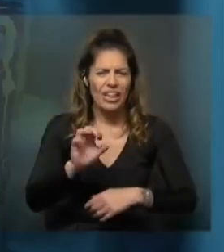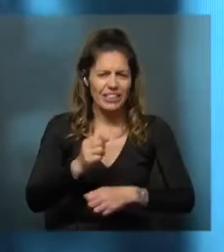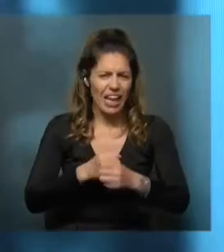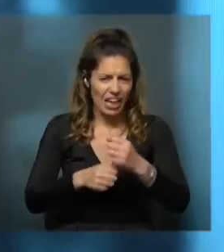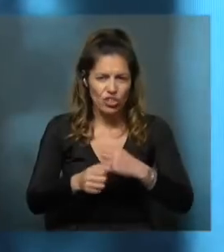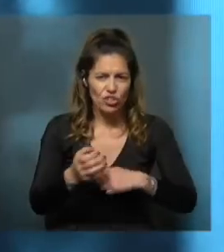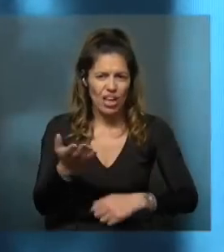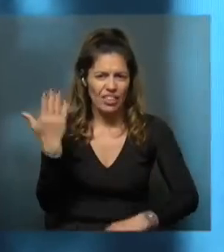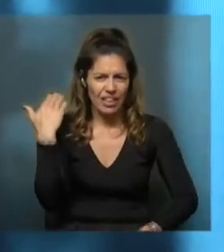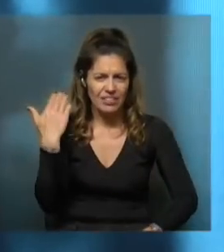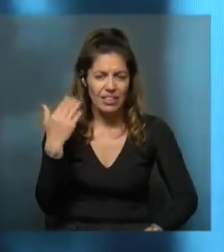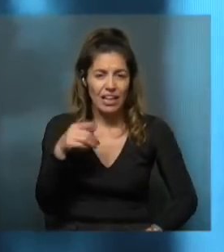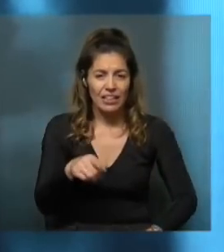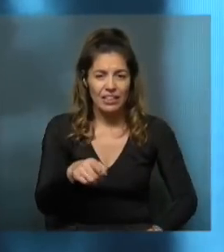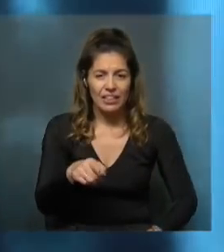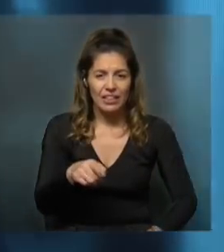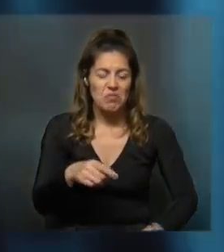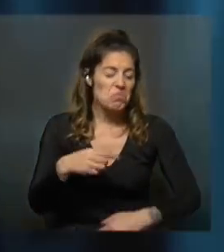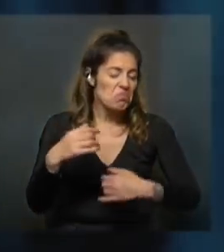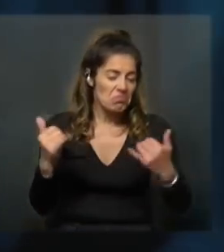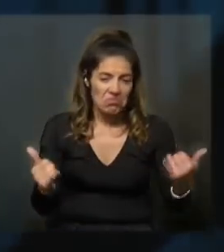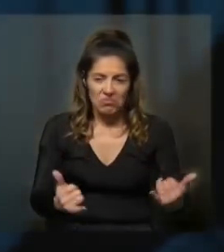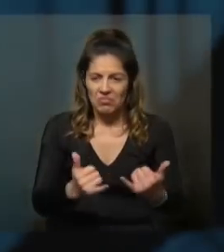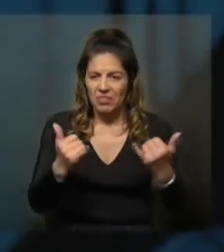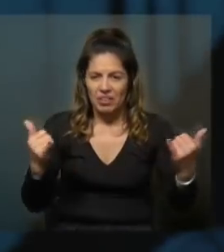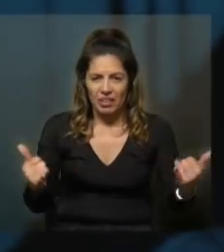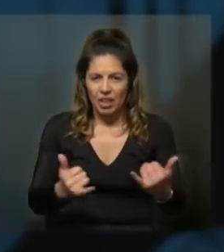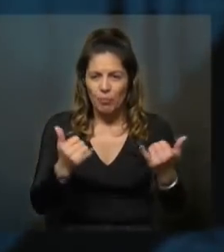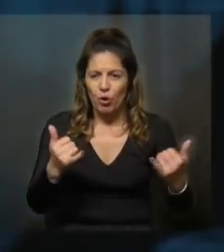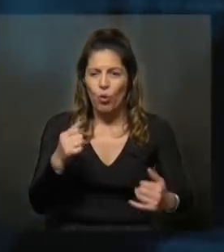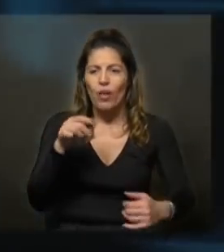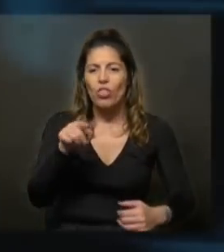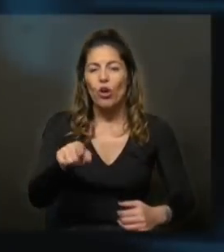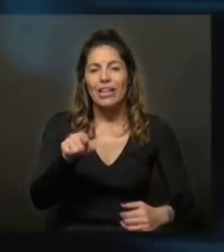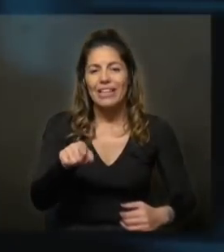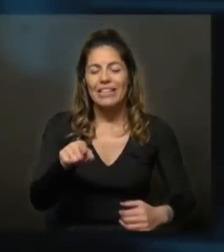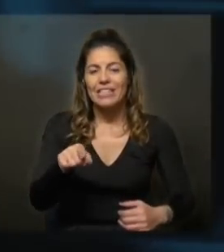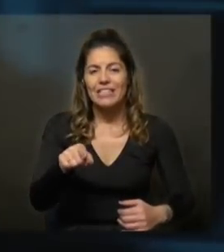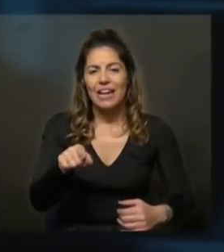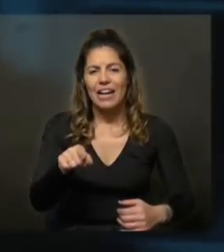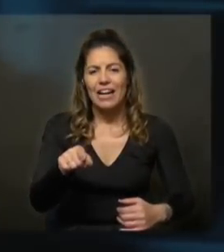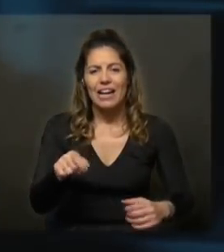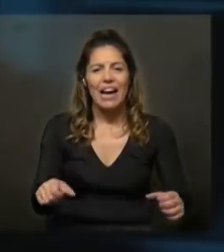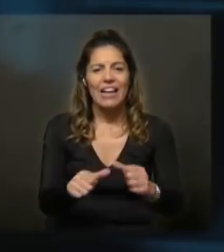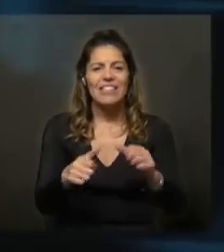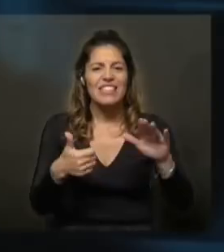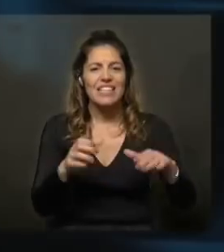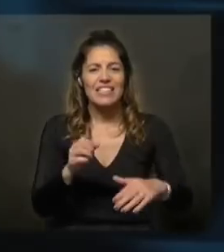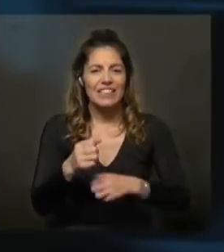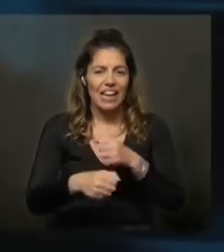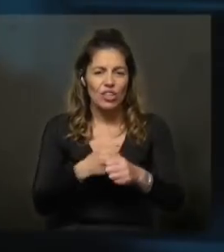en el viejo solo cábala pasó el tiempo y cuando esa ella evita 60 años no es nada